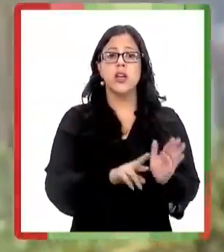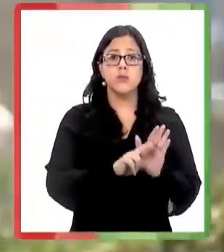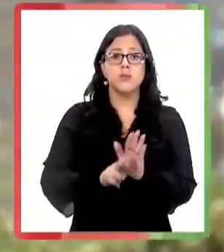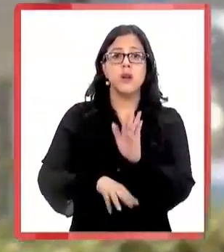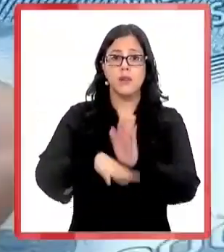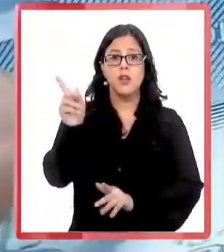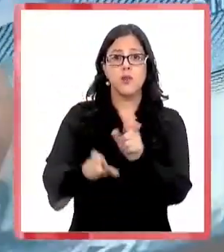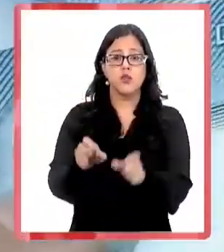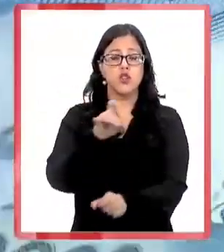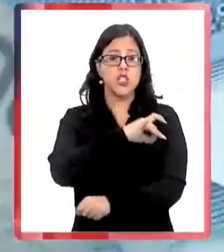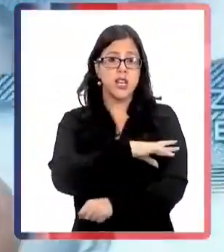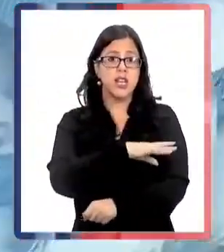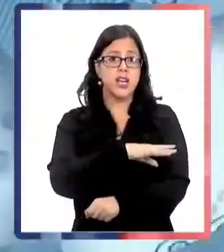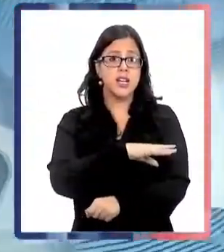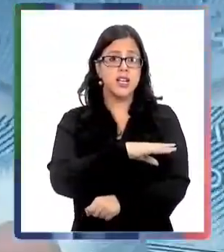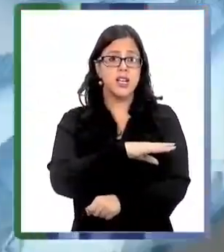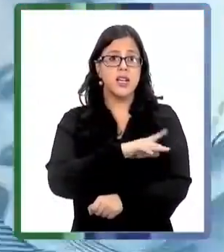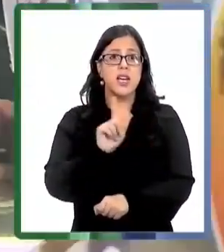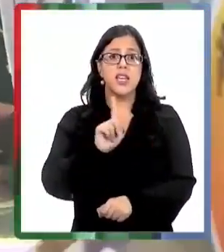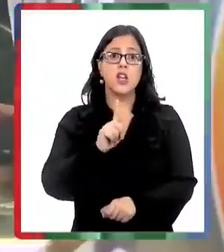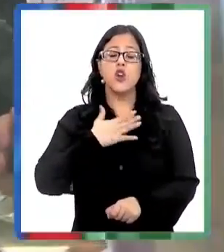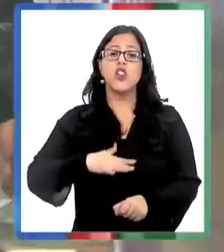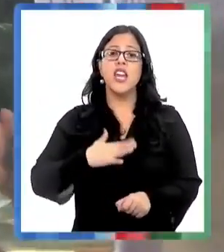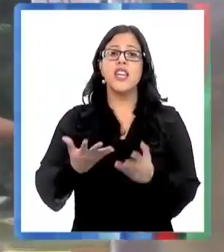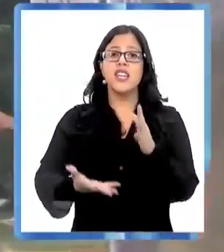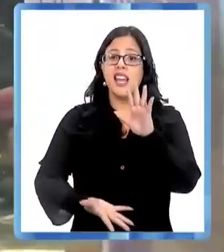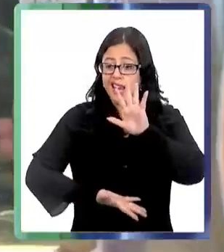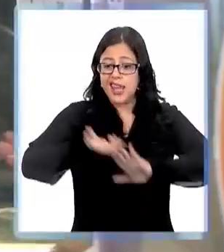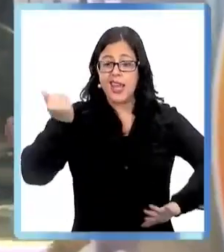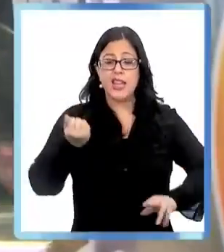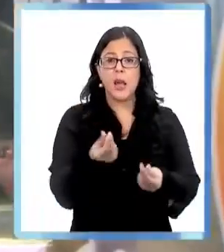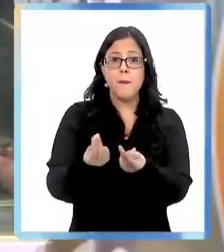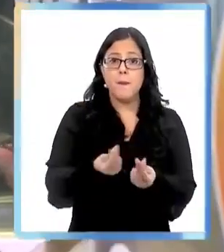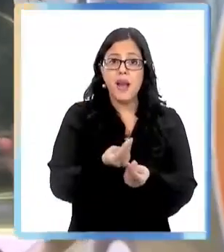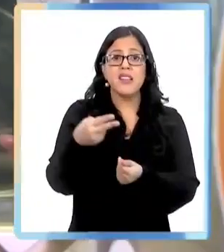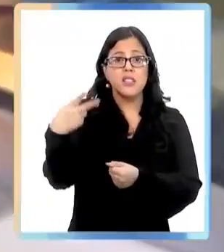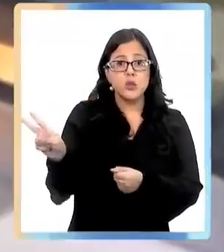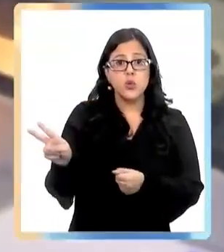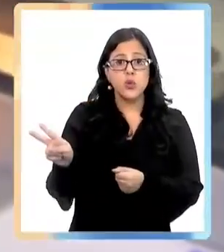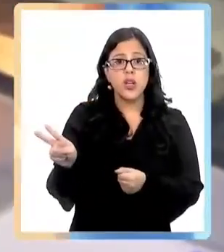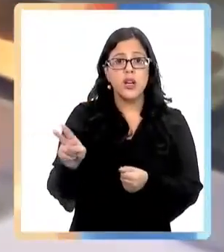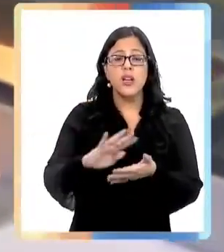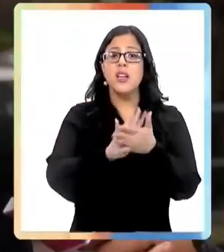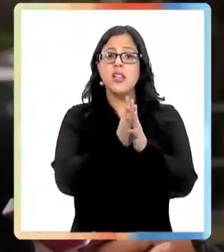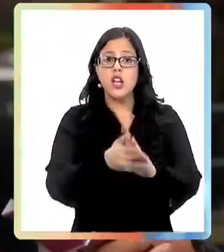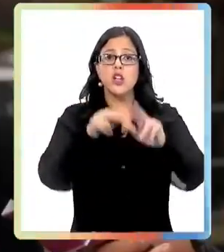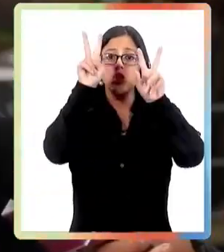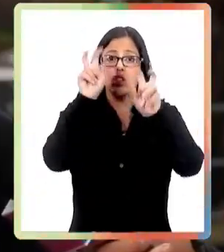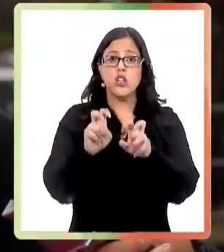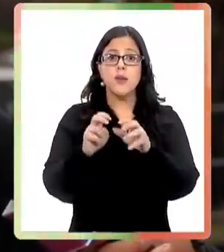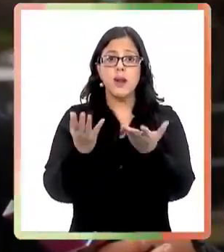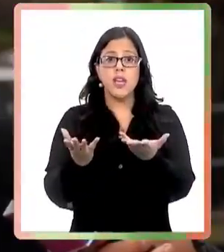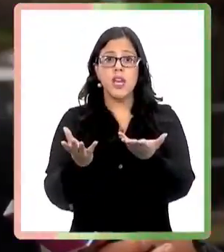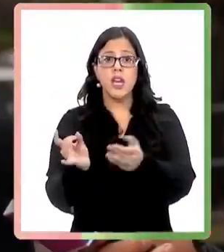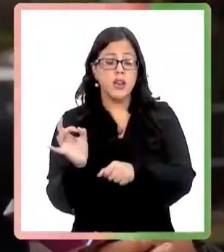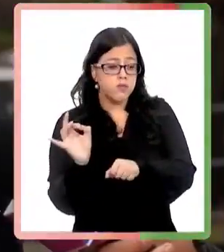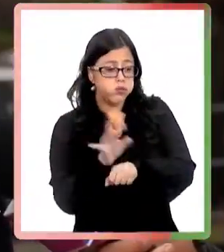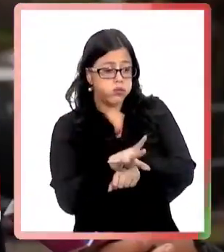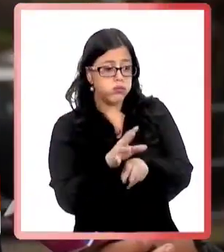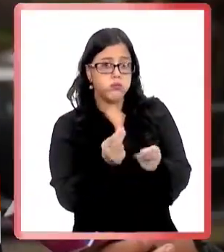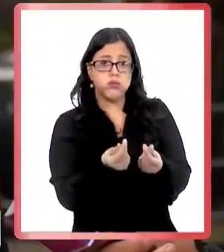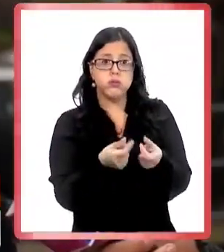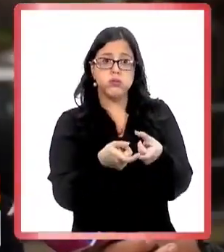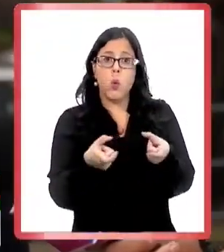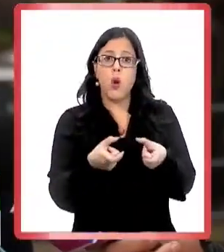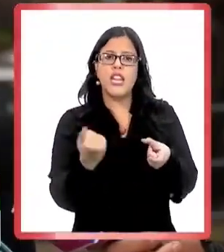Nosotros estamos representando la gran mayoría de los chilenos que quiere que no le expropien el fruto de su trabajo, que quieren que todos los puntos de cotización adicional vayan